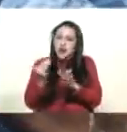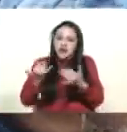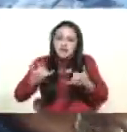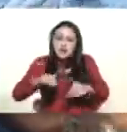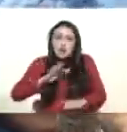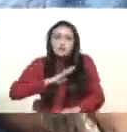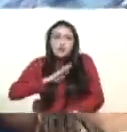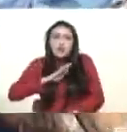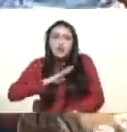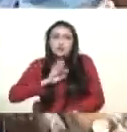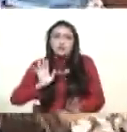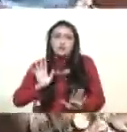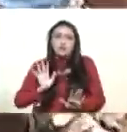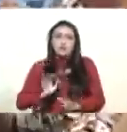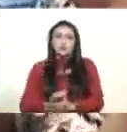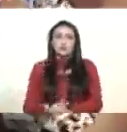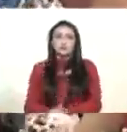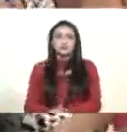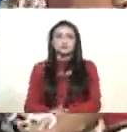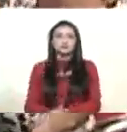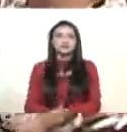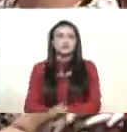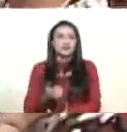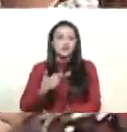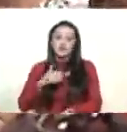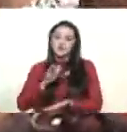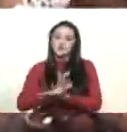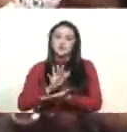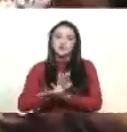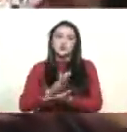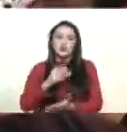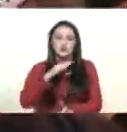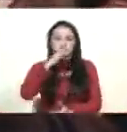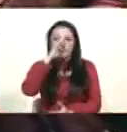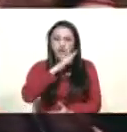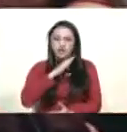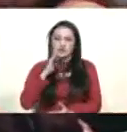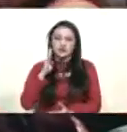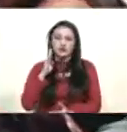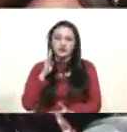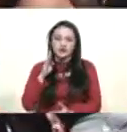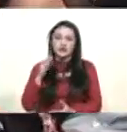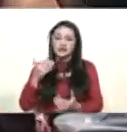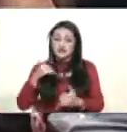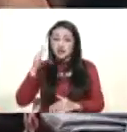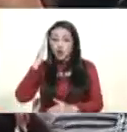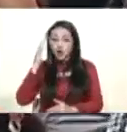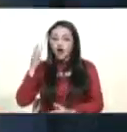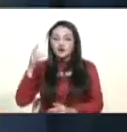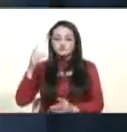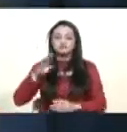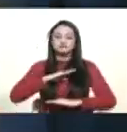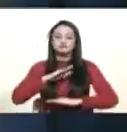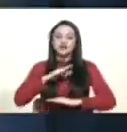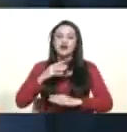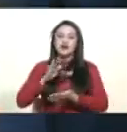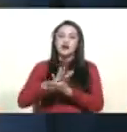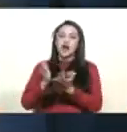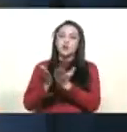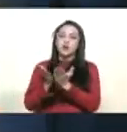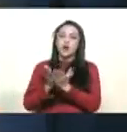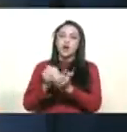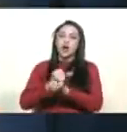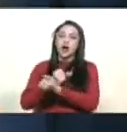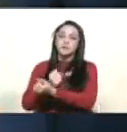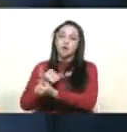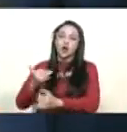como si fuesen ellos sus propios padres. Qué tranquilidad nos da a nosotros, a los padres, saber que nuestros hijos se están quedando en una escuela donde son